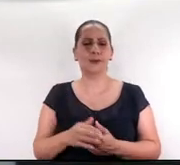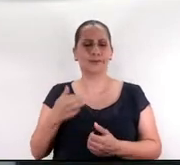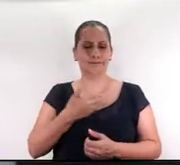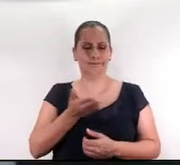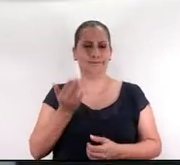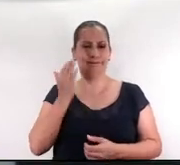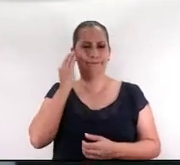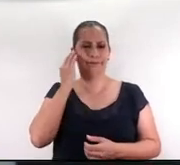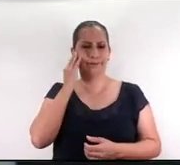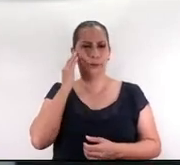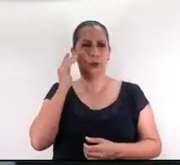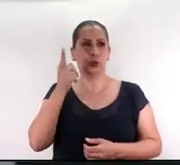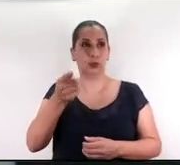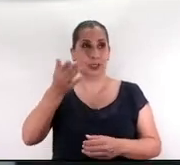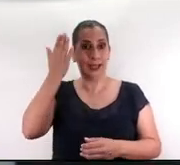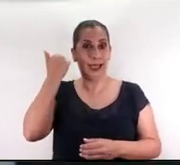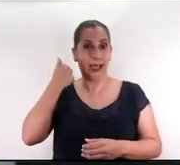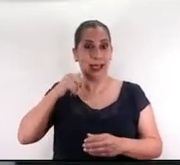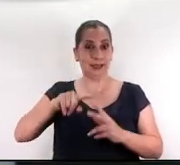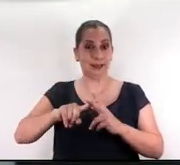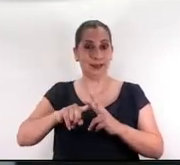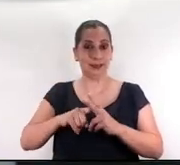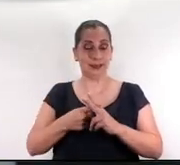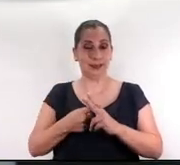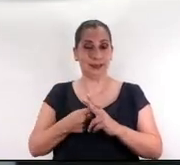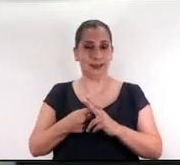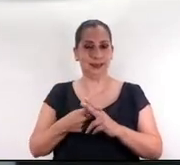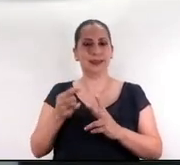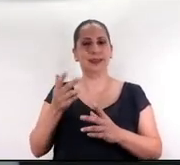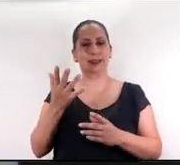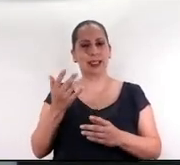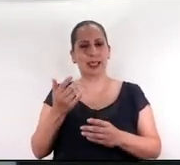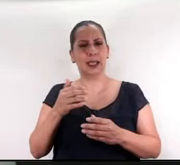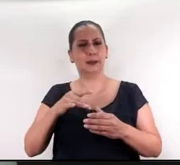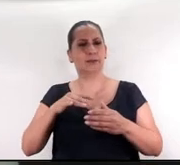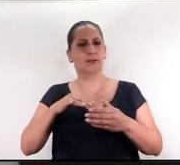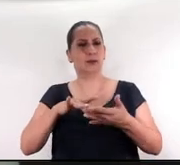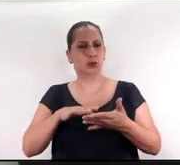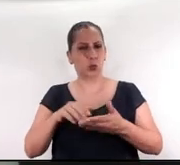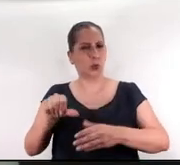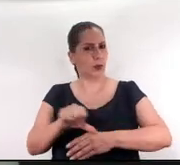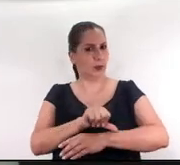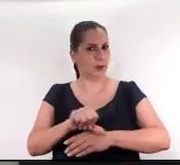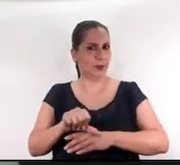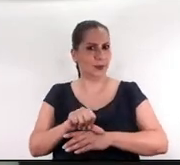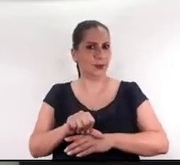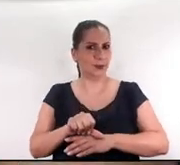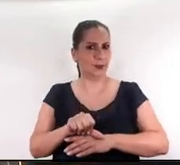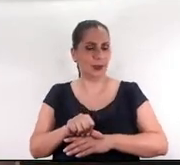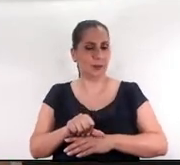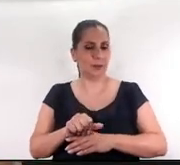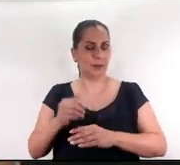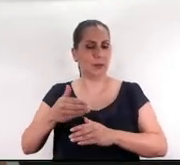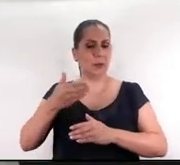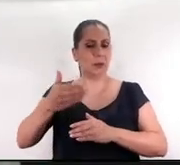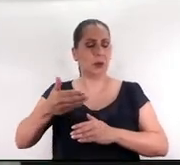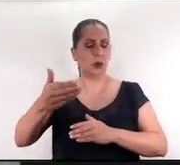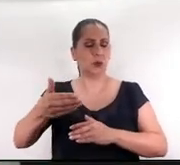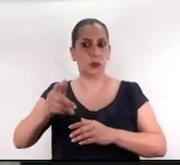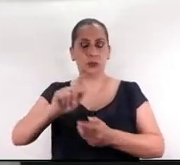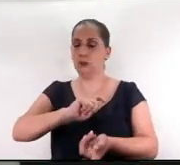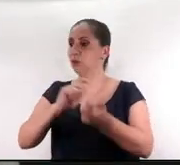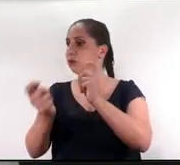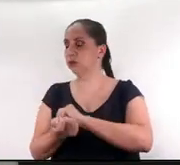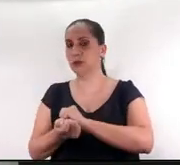nosotros sabemos que usted había pensado desde el inicio empezar a estudiar arquitectura y después de un giro